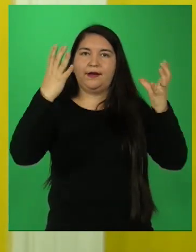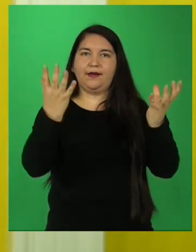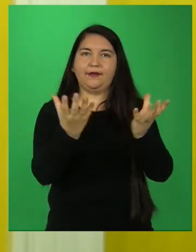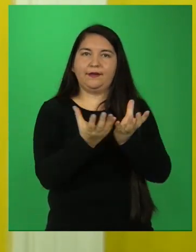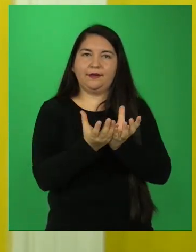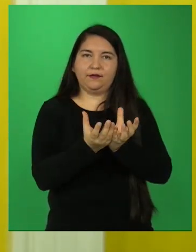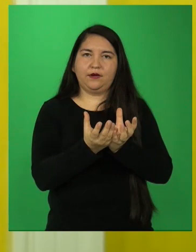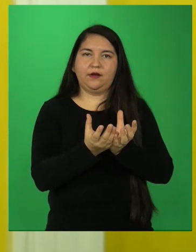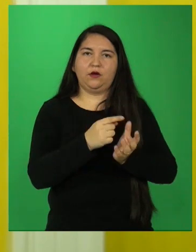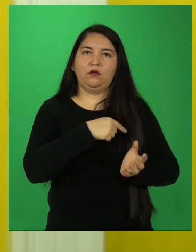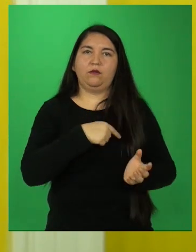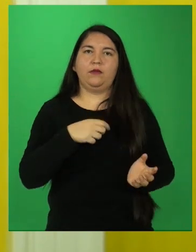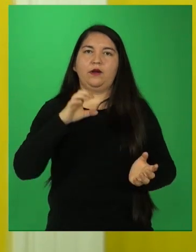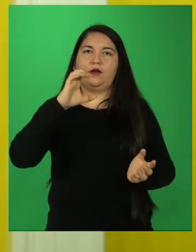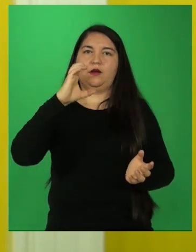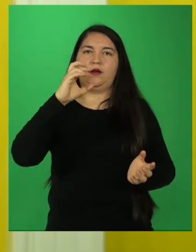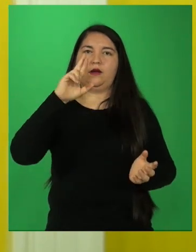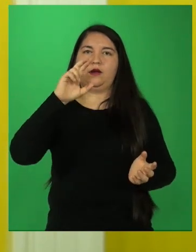llama creacionismo.